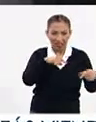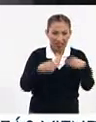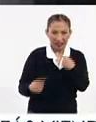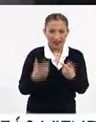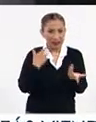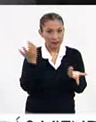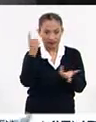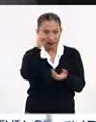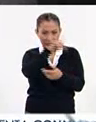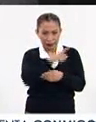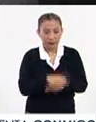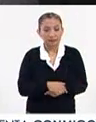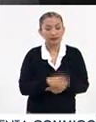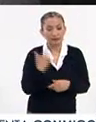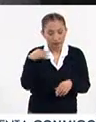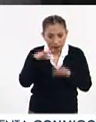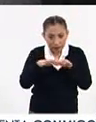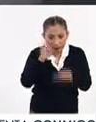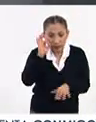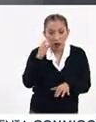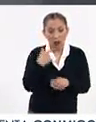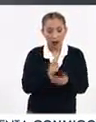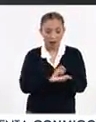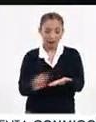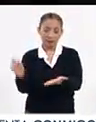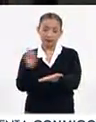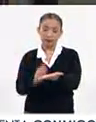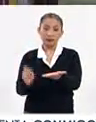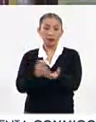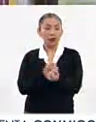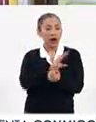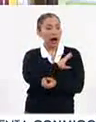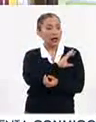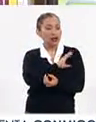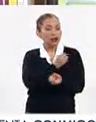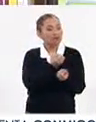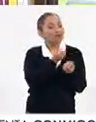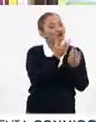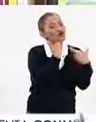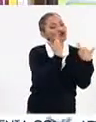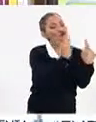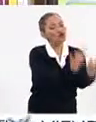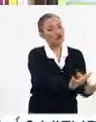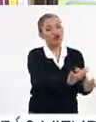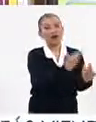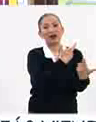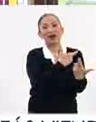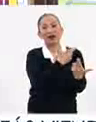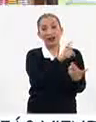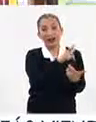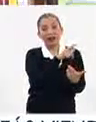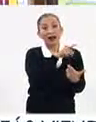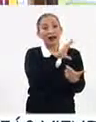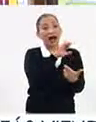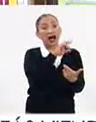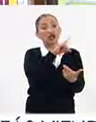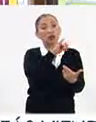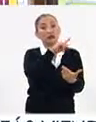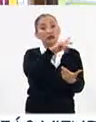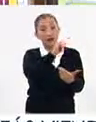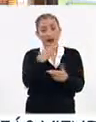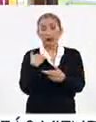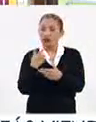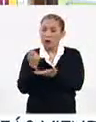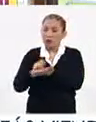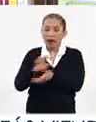la más áspera, encontré unas dedicatorias muy cariñosas. Al gran lector de poesía que fue Carlos Monsiváis. Y